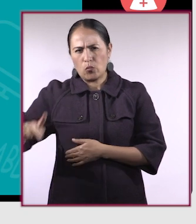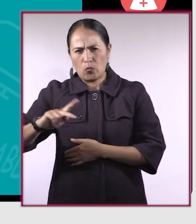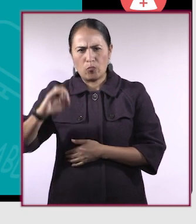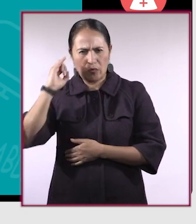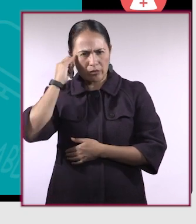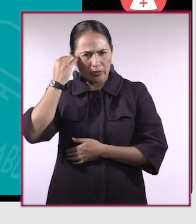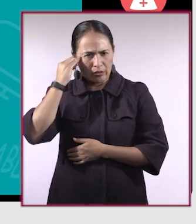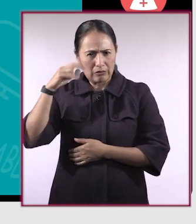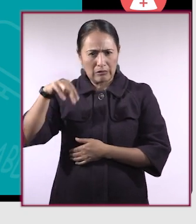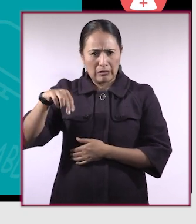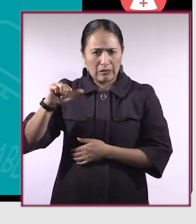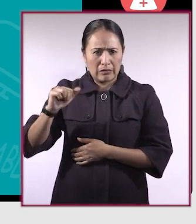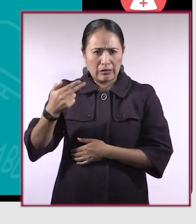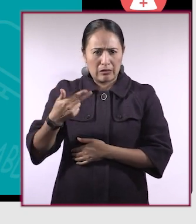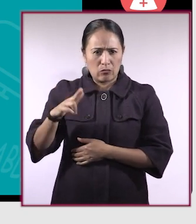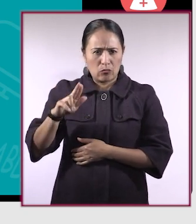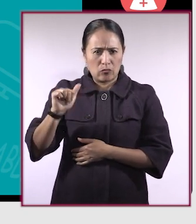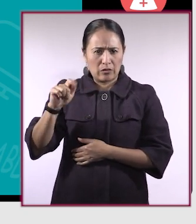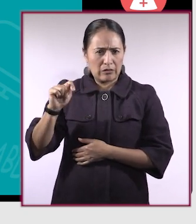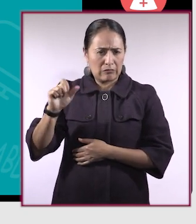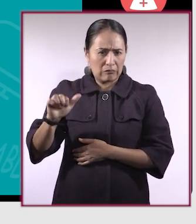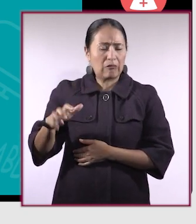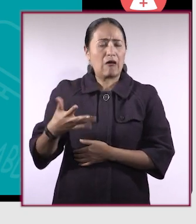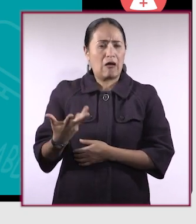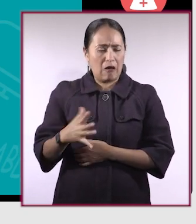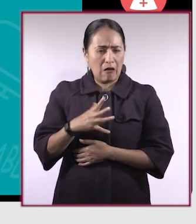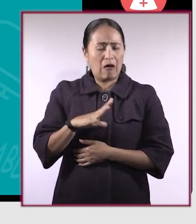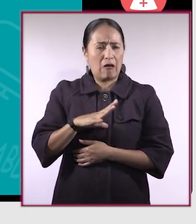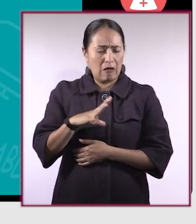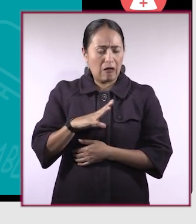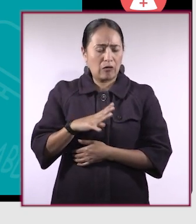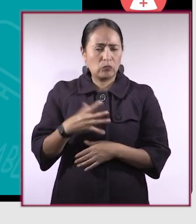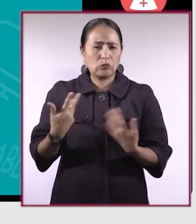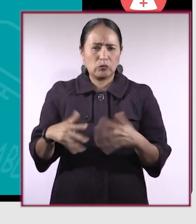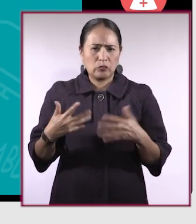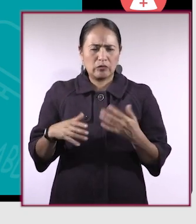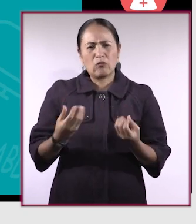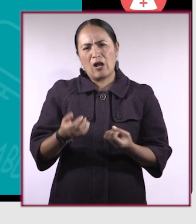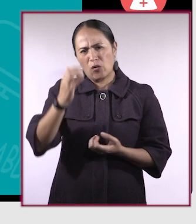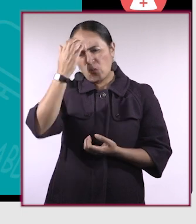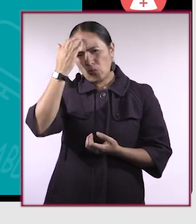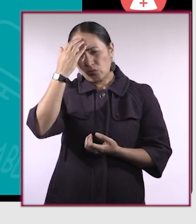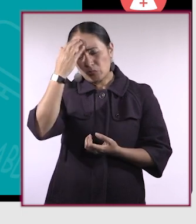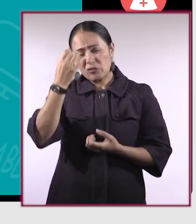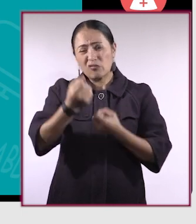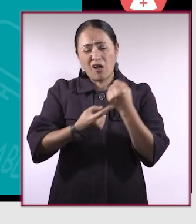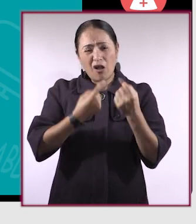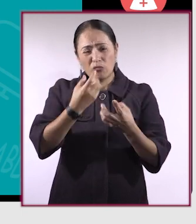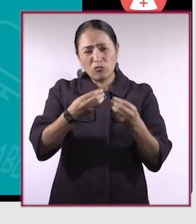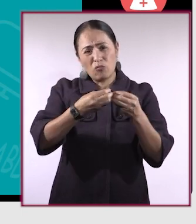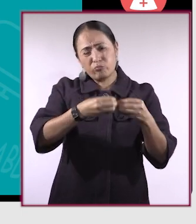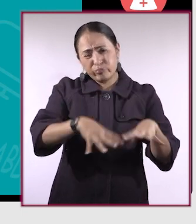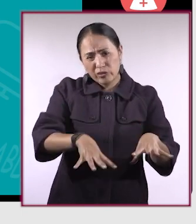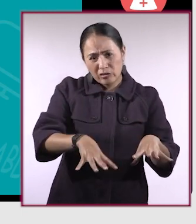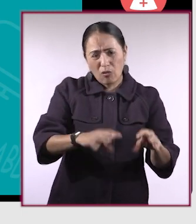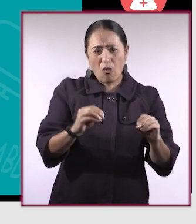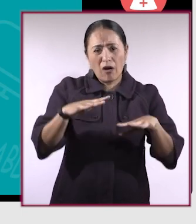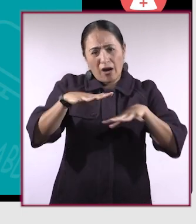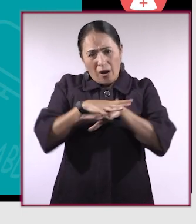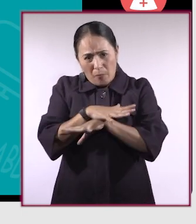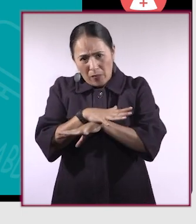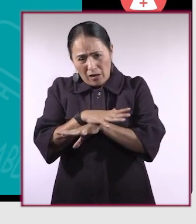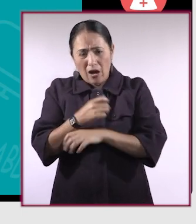y que si bien muchos conocimientos se han erosionado, se han perdido,